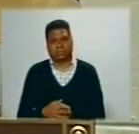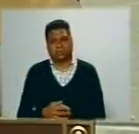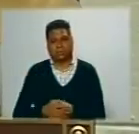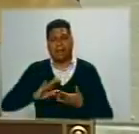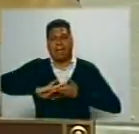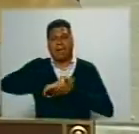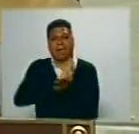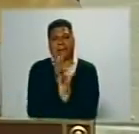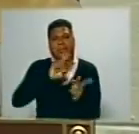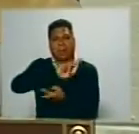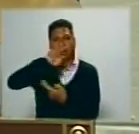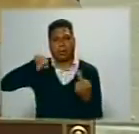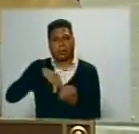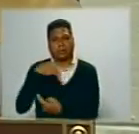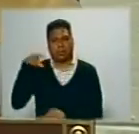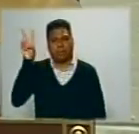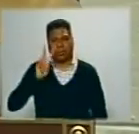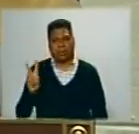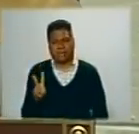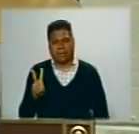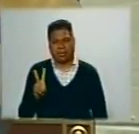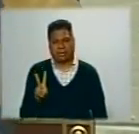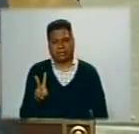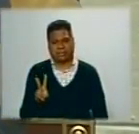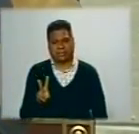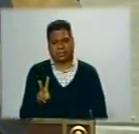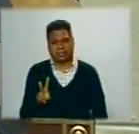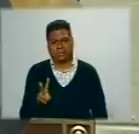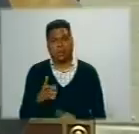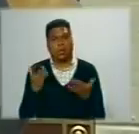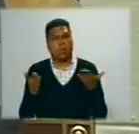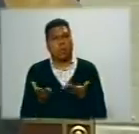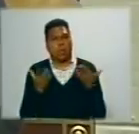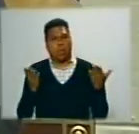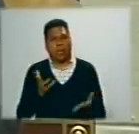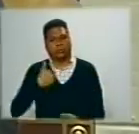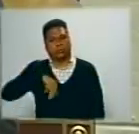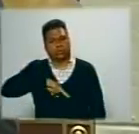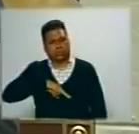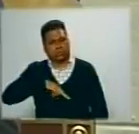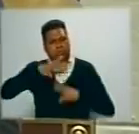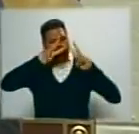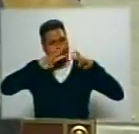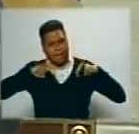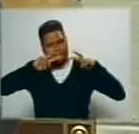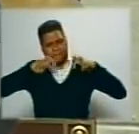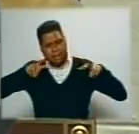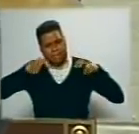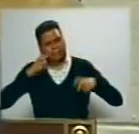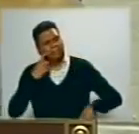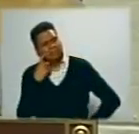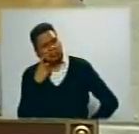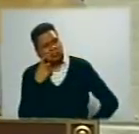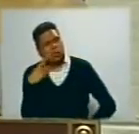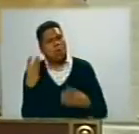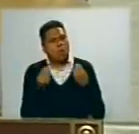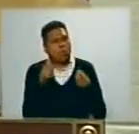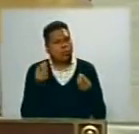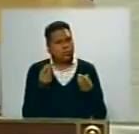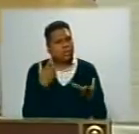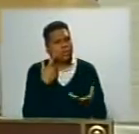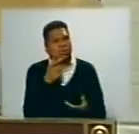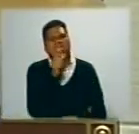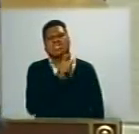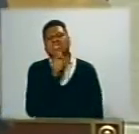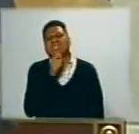la revolución bolivariana. Cuando nosotros analizamos con cuidado quiénes son esos